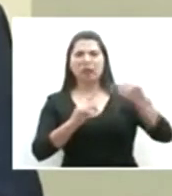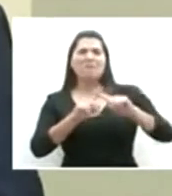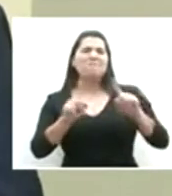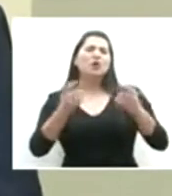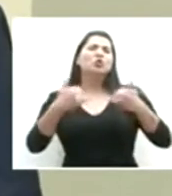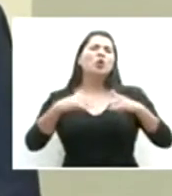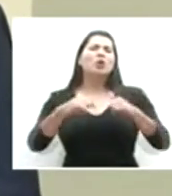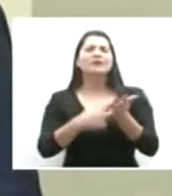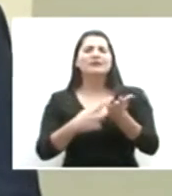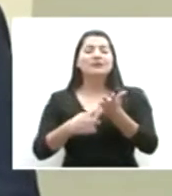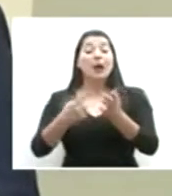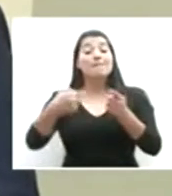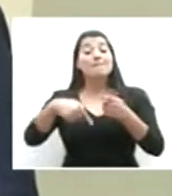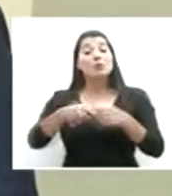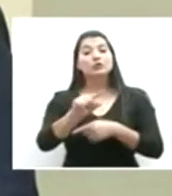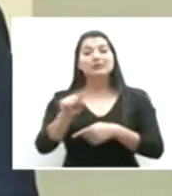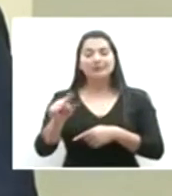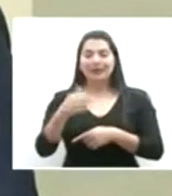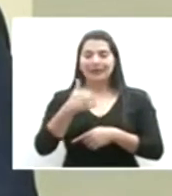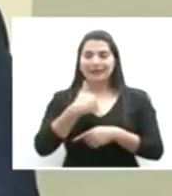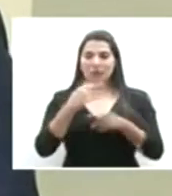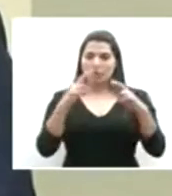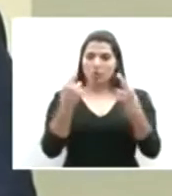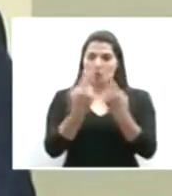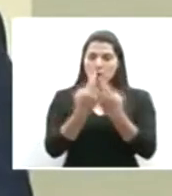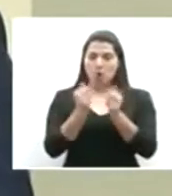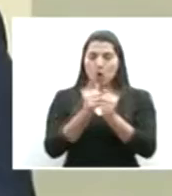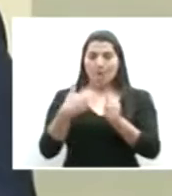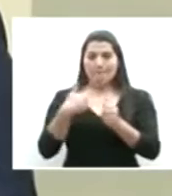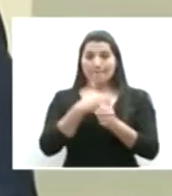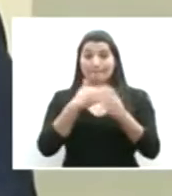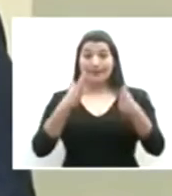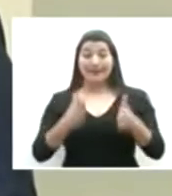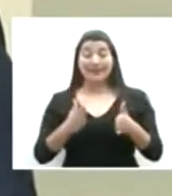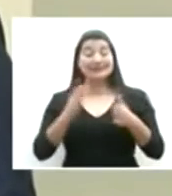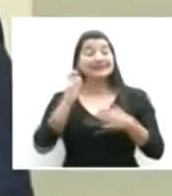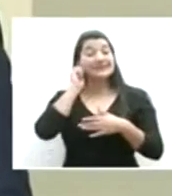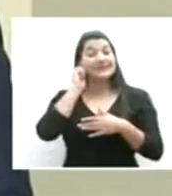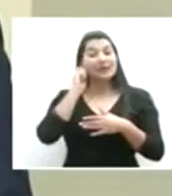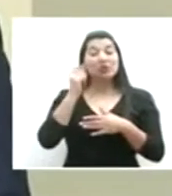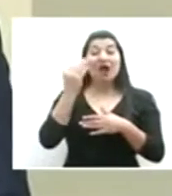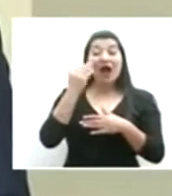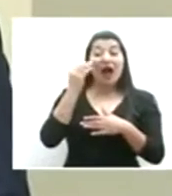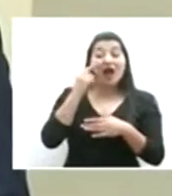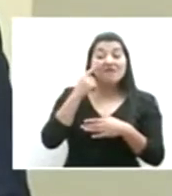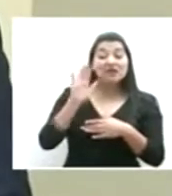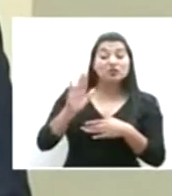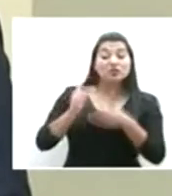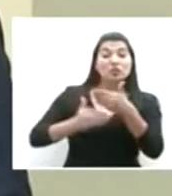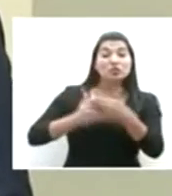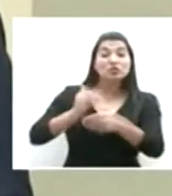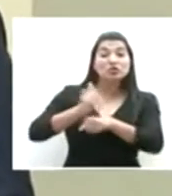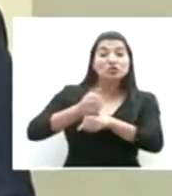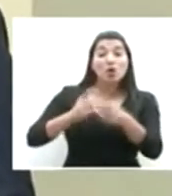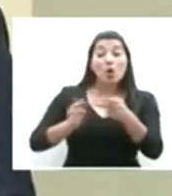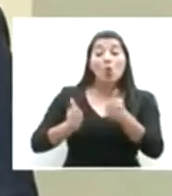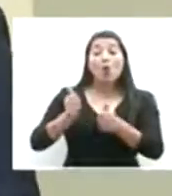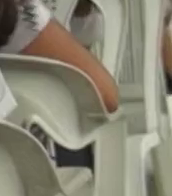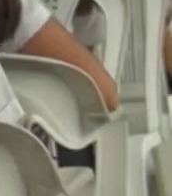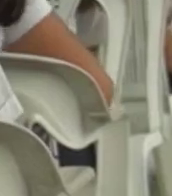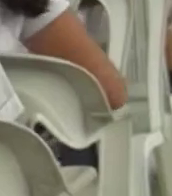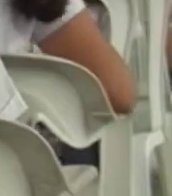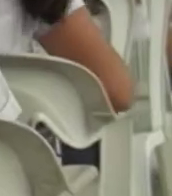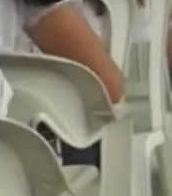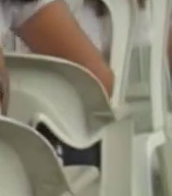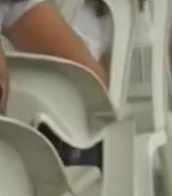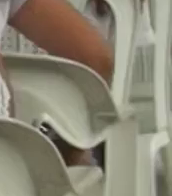vamos a ver cómo está el protocolo, cómo han estado tomando las medidas, cuáles son los centros educativos que reúnen las condiciones para poder hacerlo,